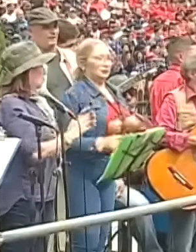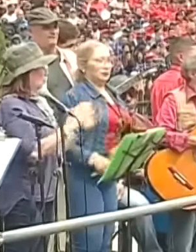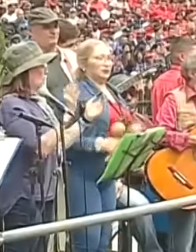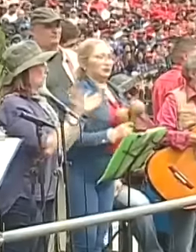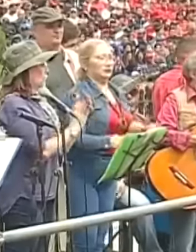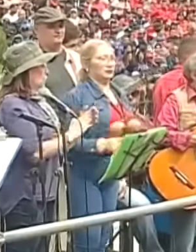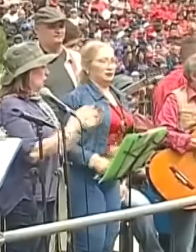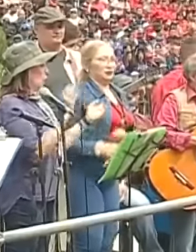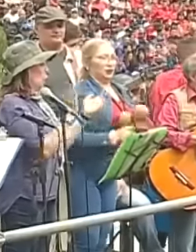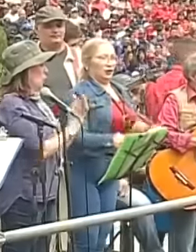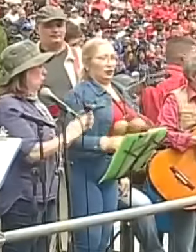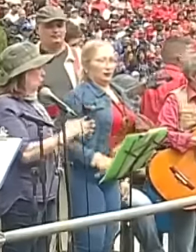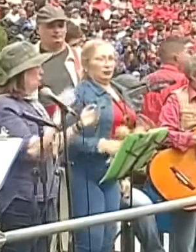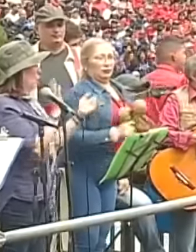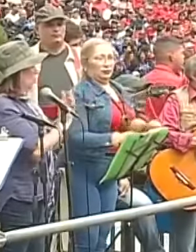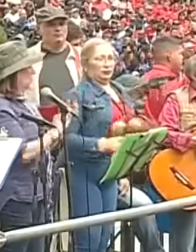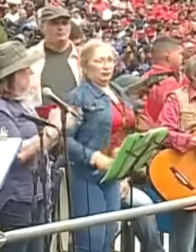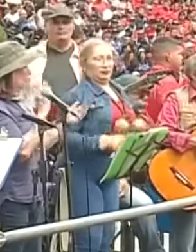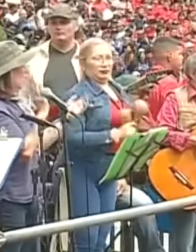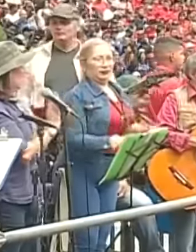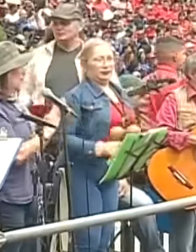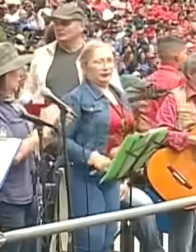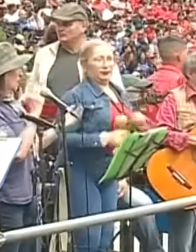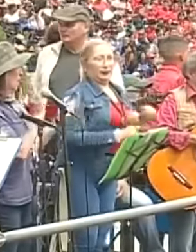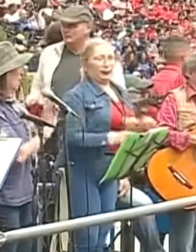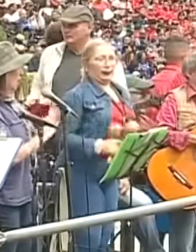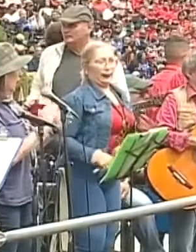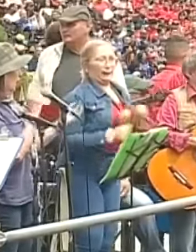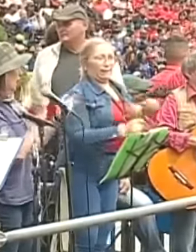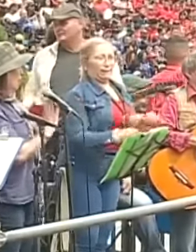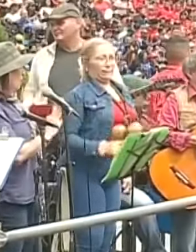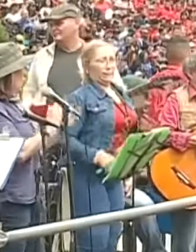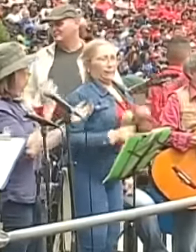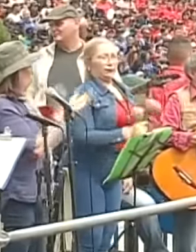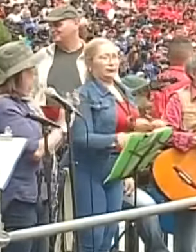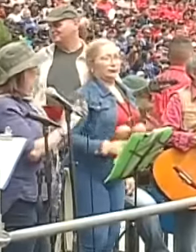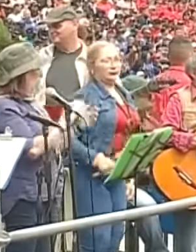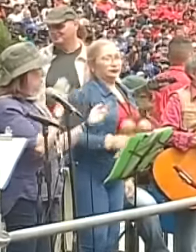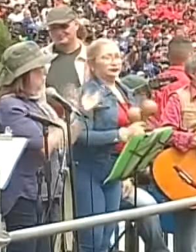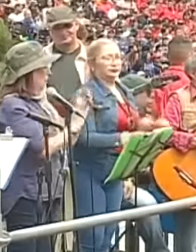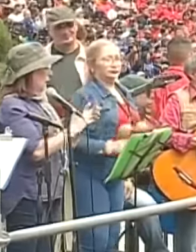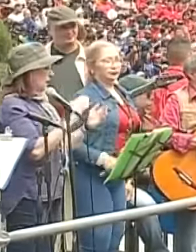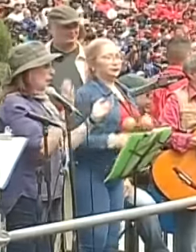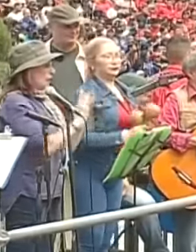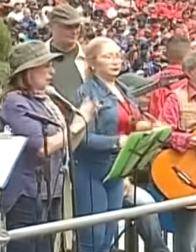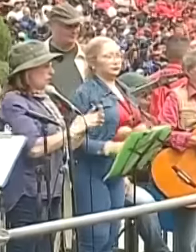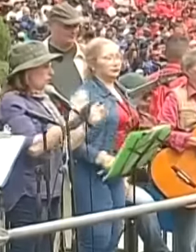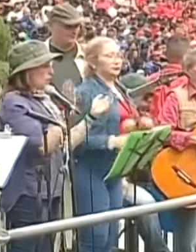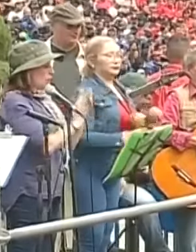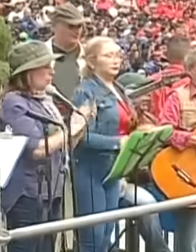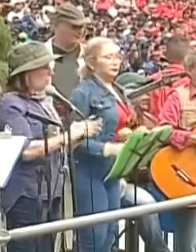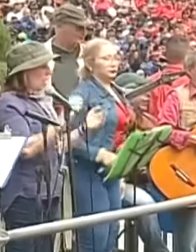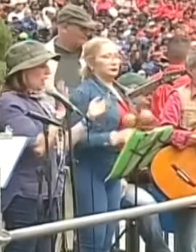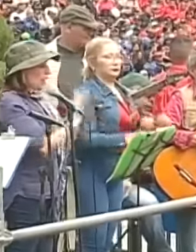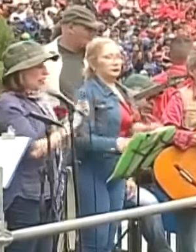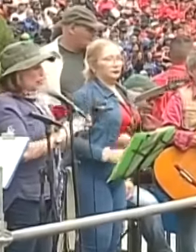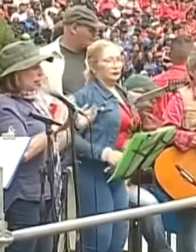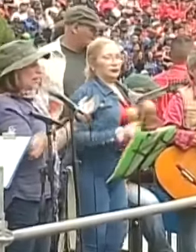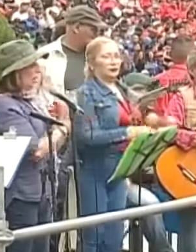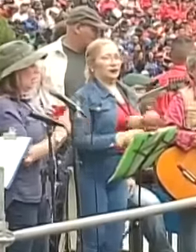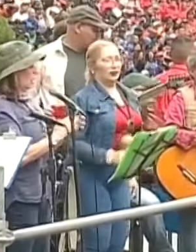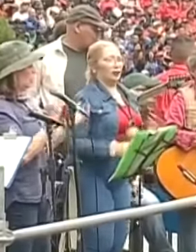Si Jesucristo sacó los mercaderes del templo, Bolívar también volvió